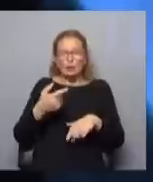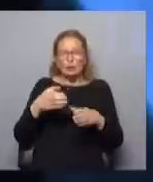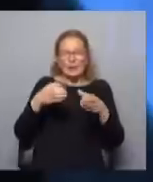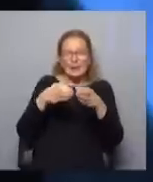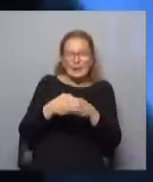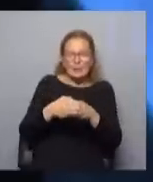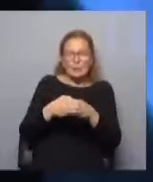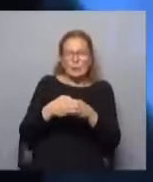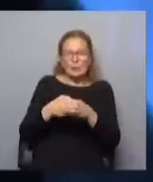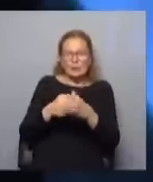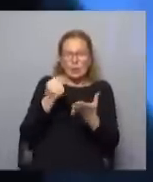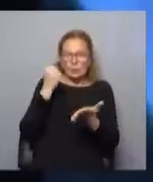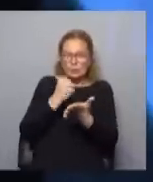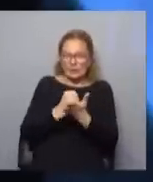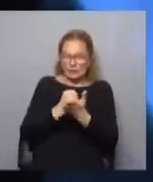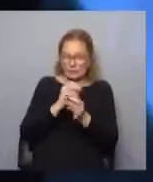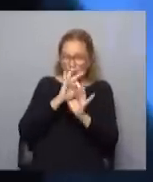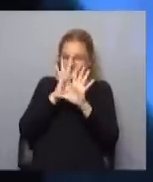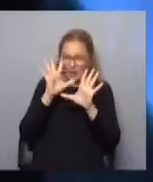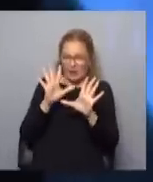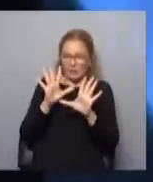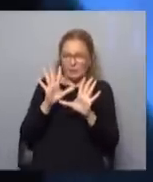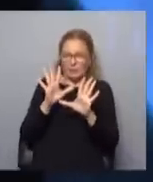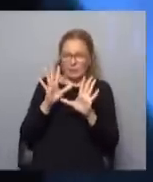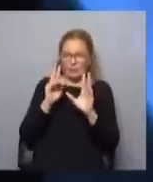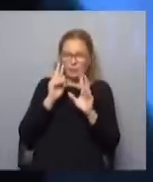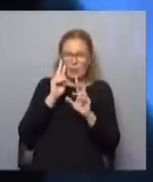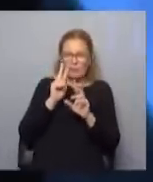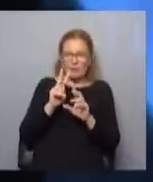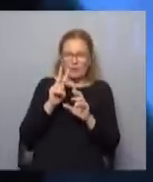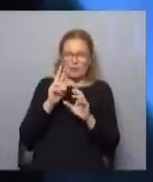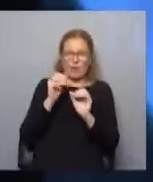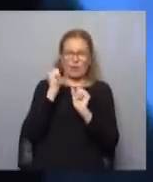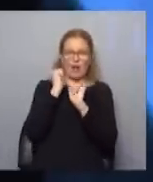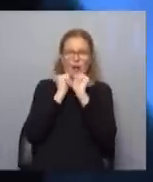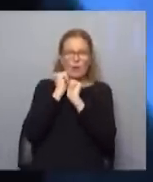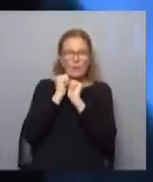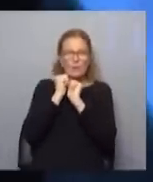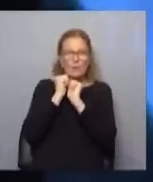equipo tenían un sello muy claro y era una visión de la economía